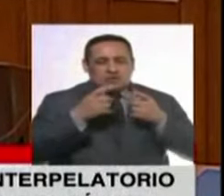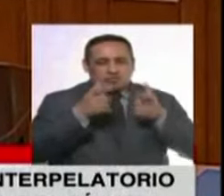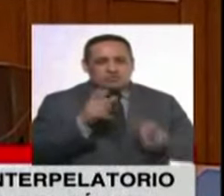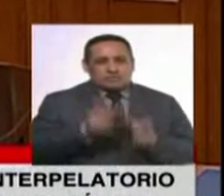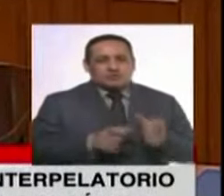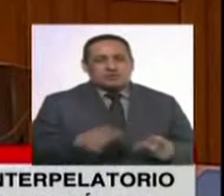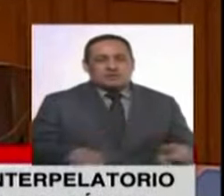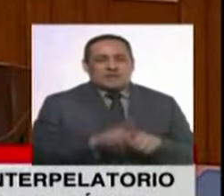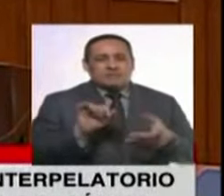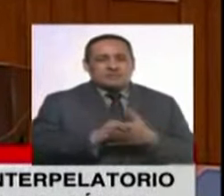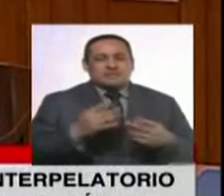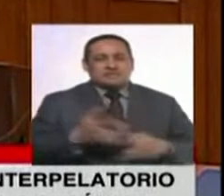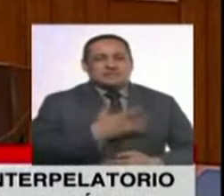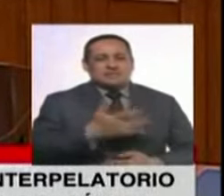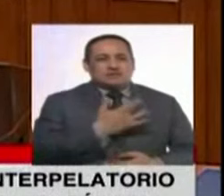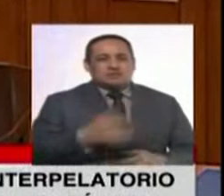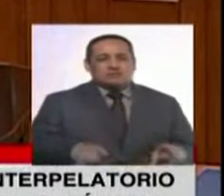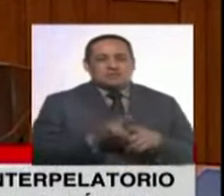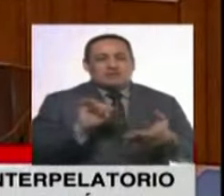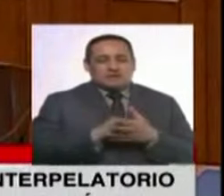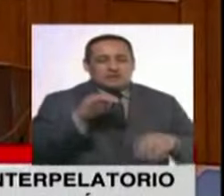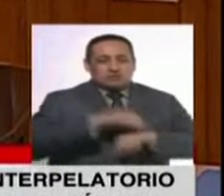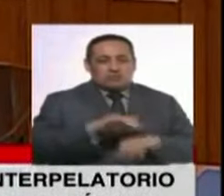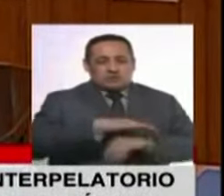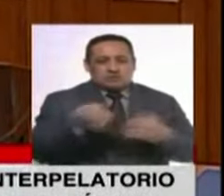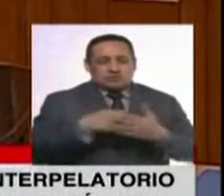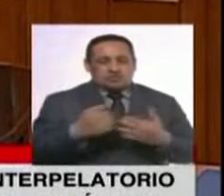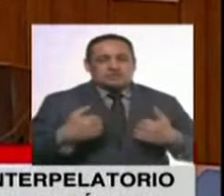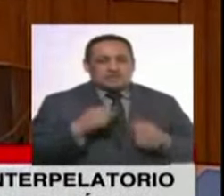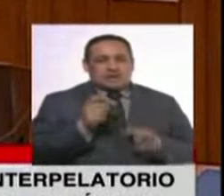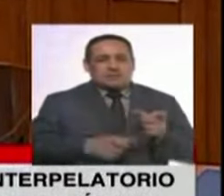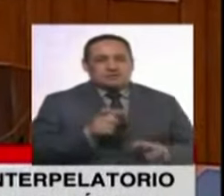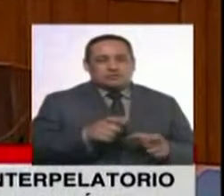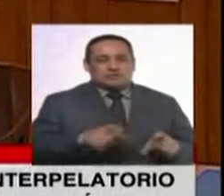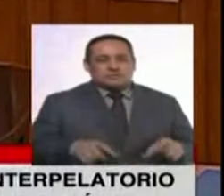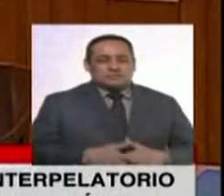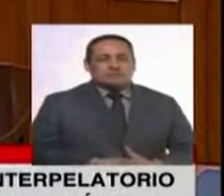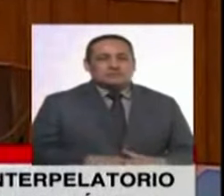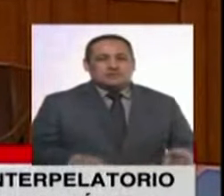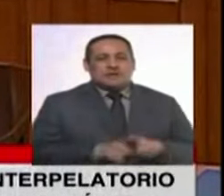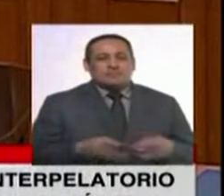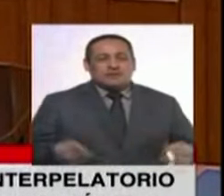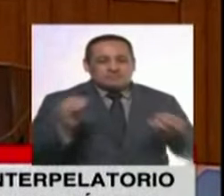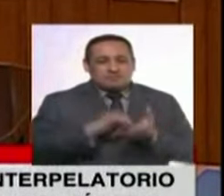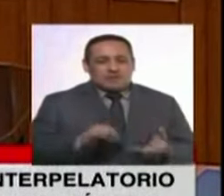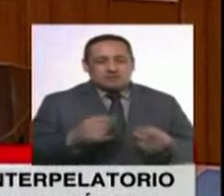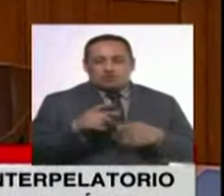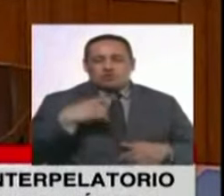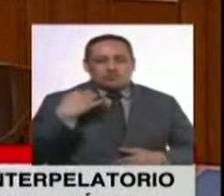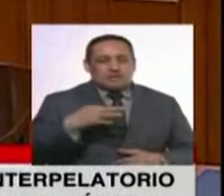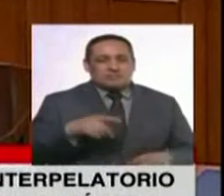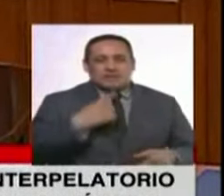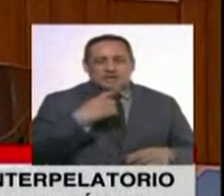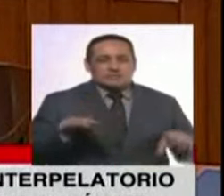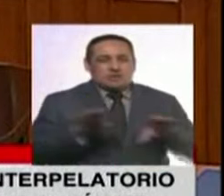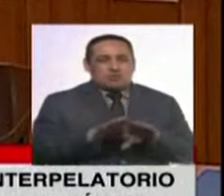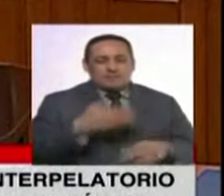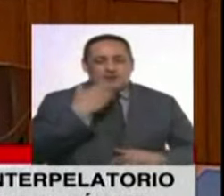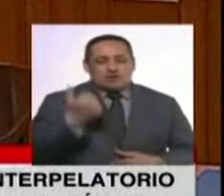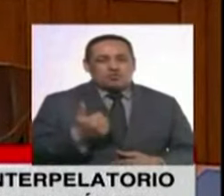ciudadana ni la percepción que sobre ello tiene la población más no siempre es igual a